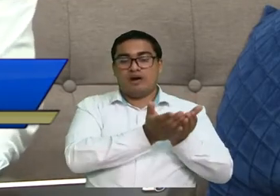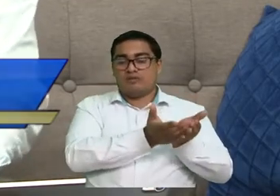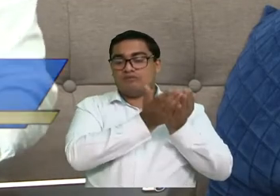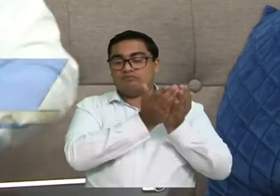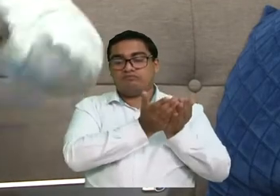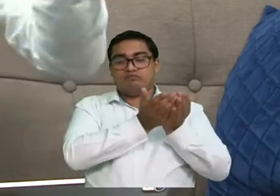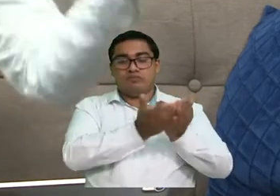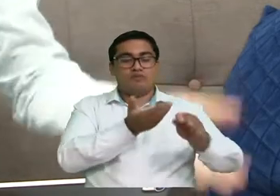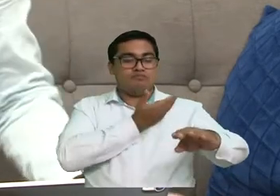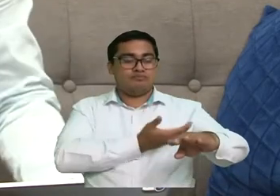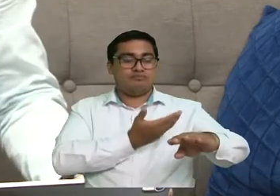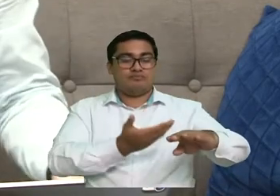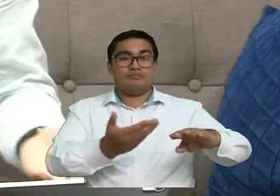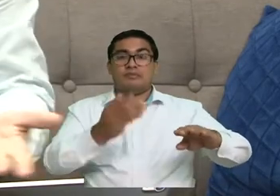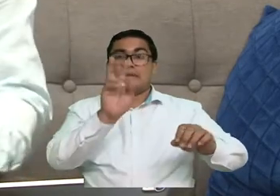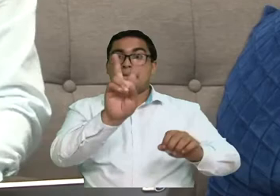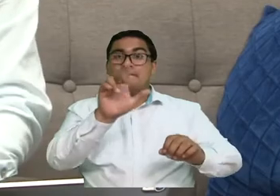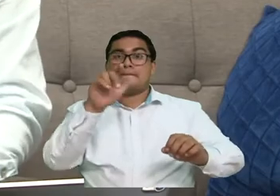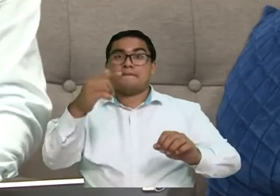su propio centro de acopio.